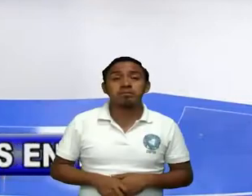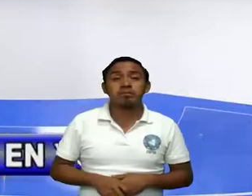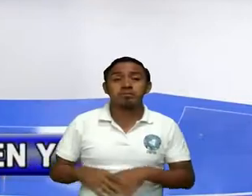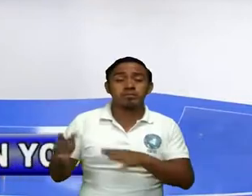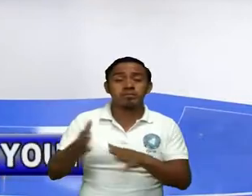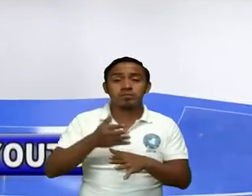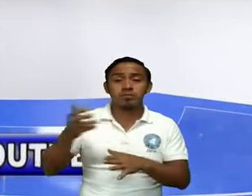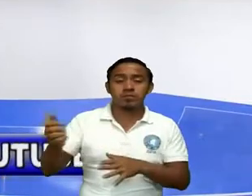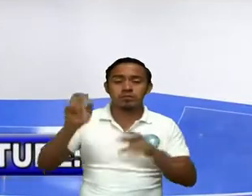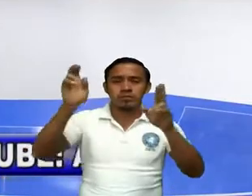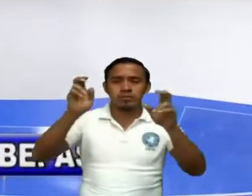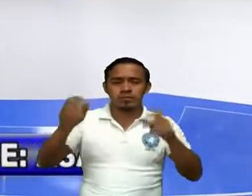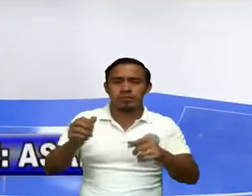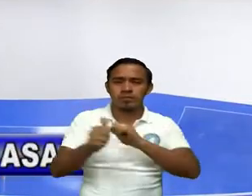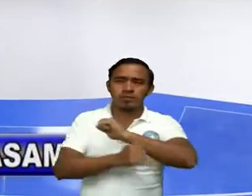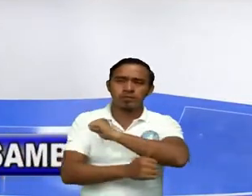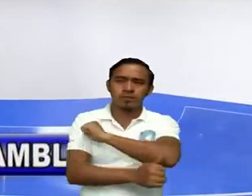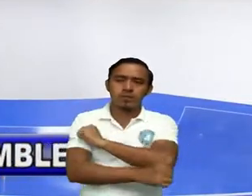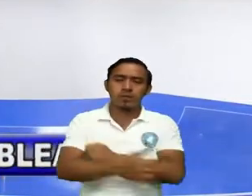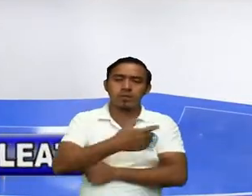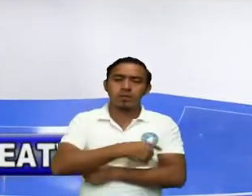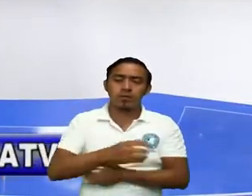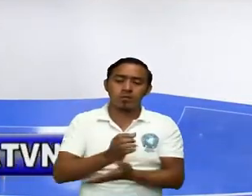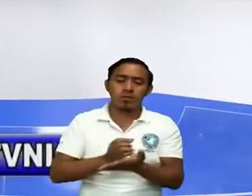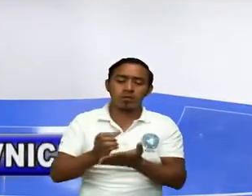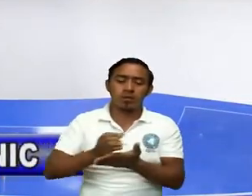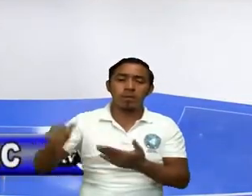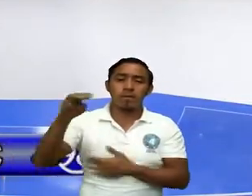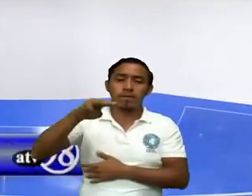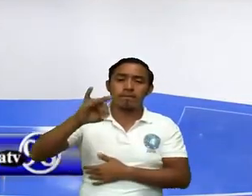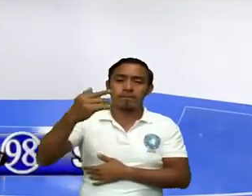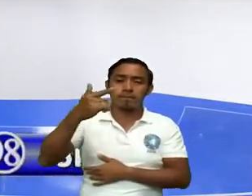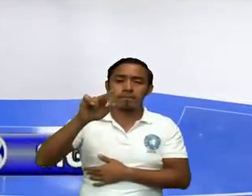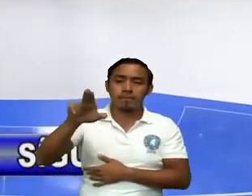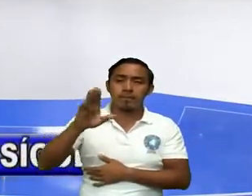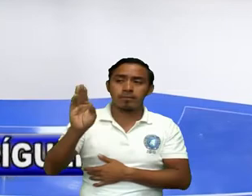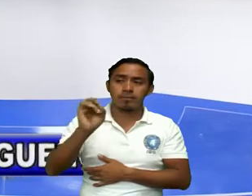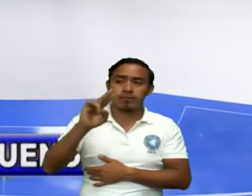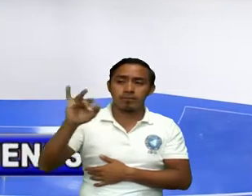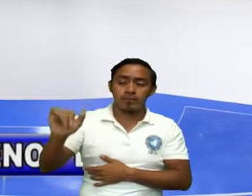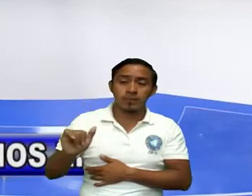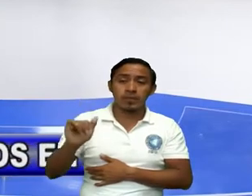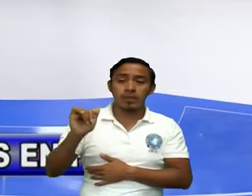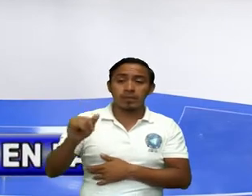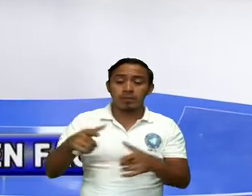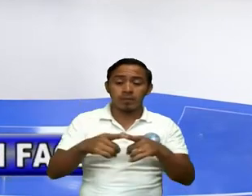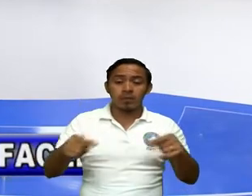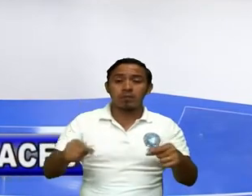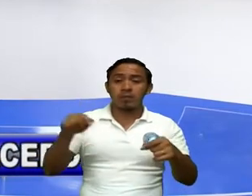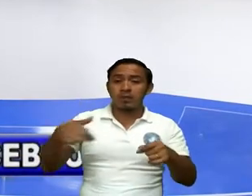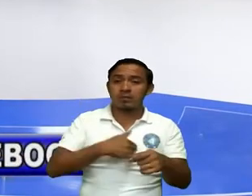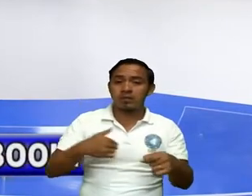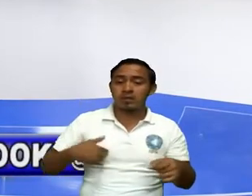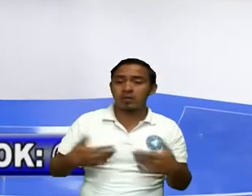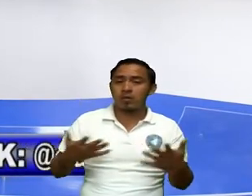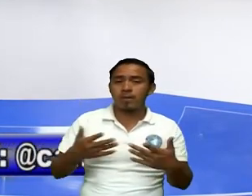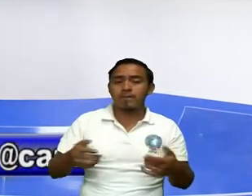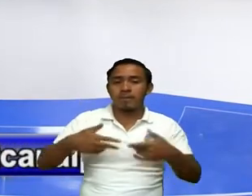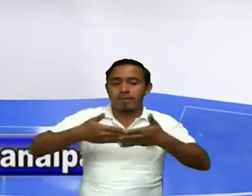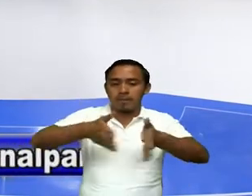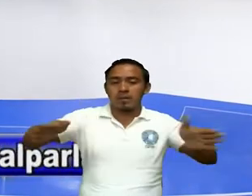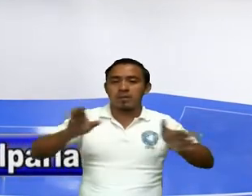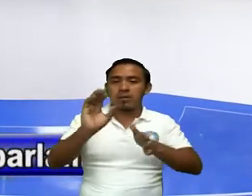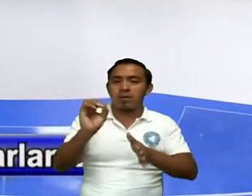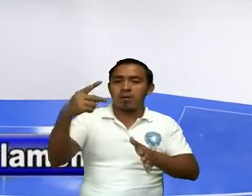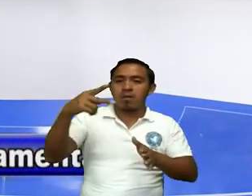En otro orden, los estudiantes del Colegio Público Miguel Bonilla de Managua serán los encargados del Open en el desfile patrio